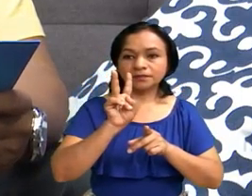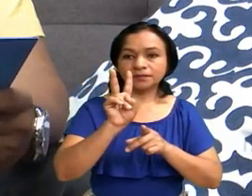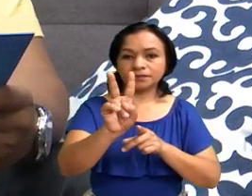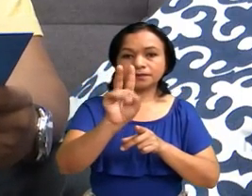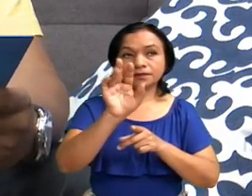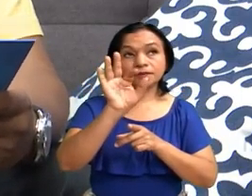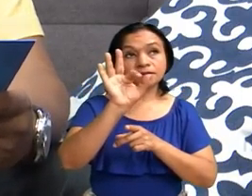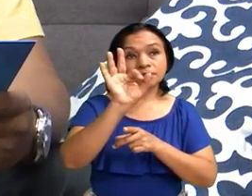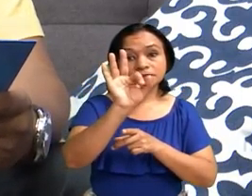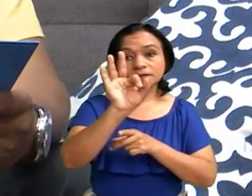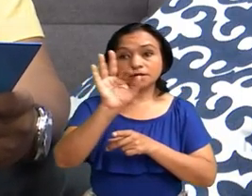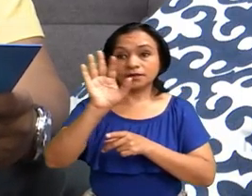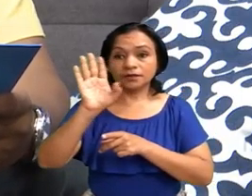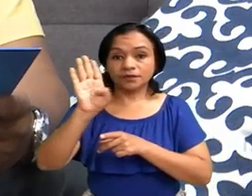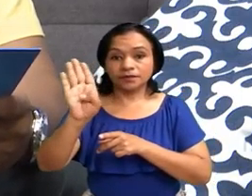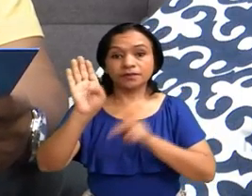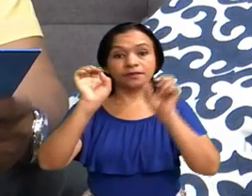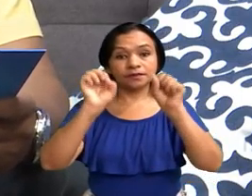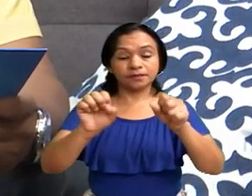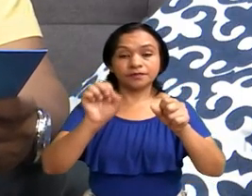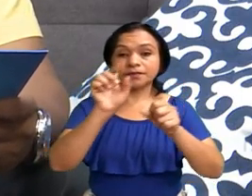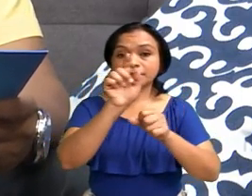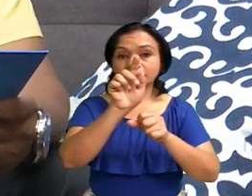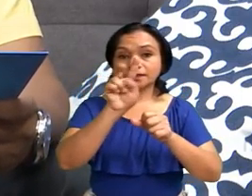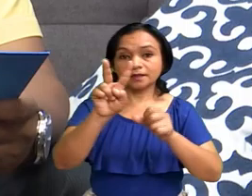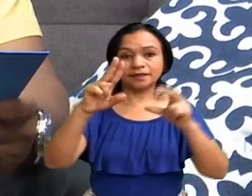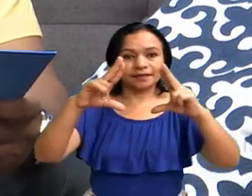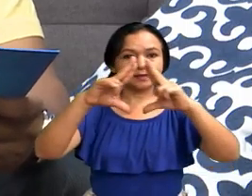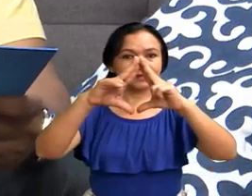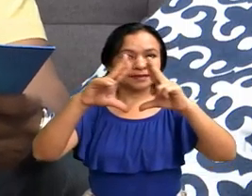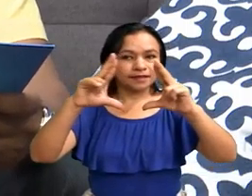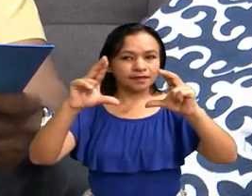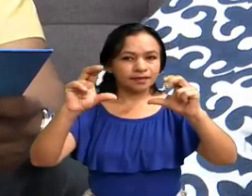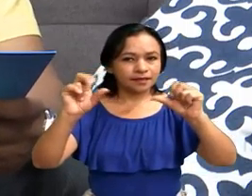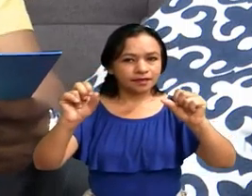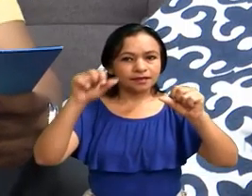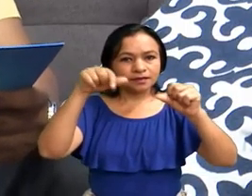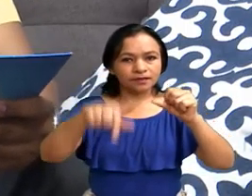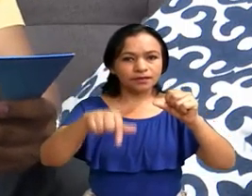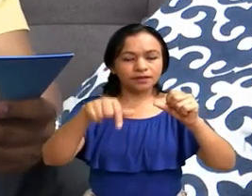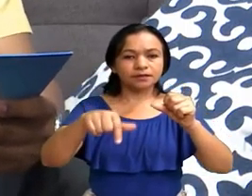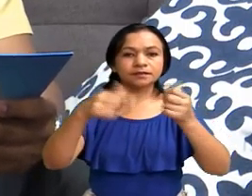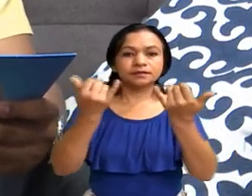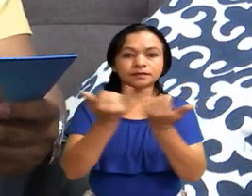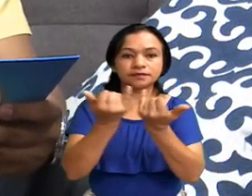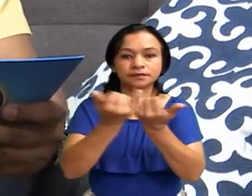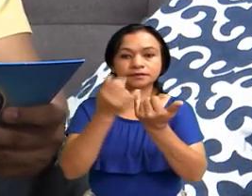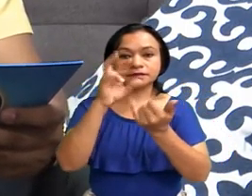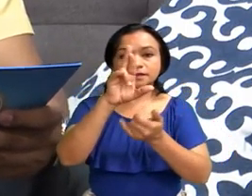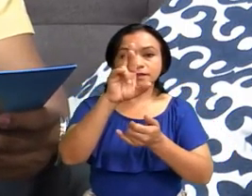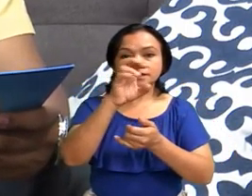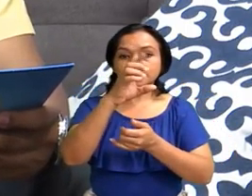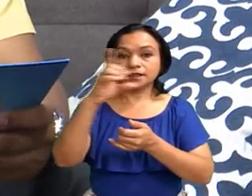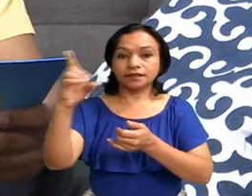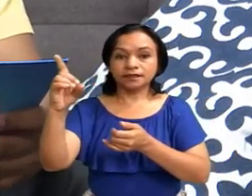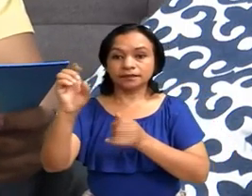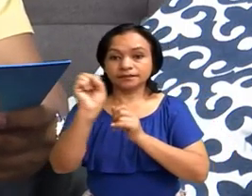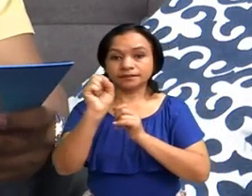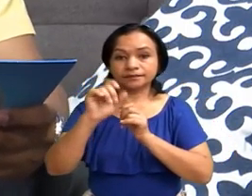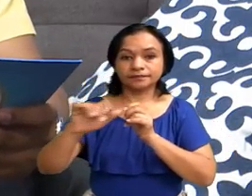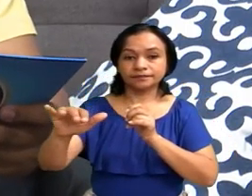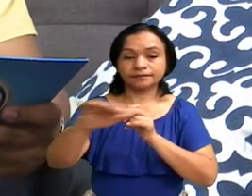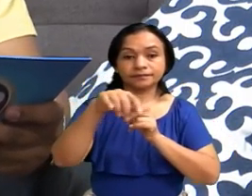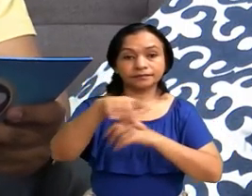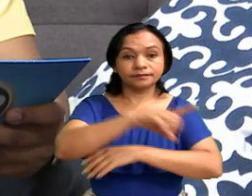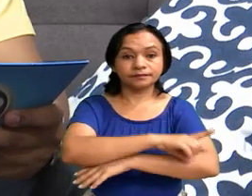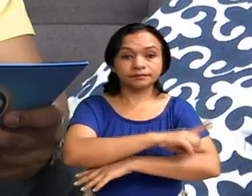de Facebook, donde usted nos puede encontrar con el nombre de Canal Parlamentario Nicaragua. Ahora mismo estamos transmitiendo desde esta red social. Hoy, en nuestro programa Desde el